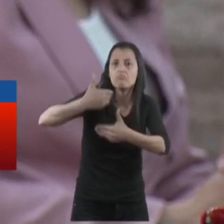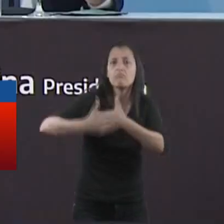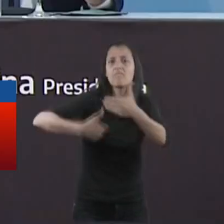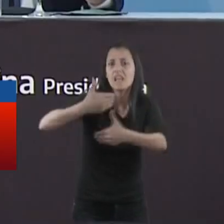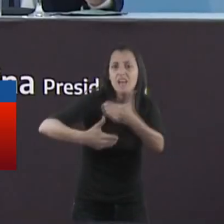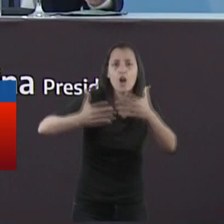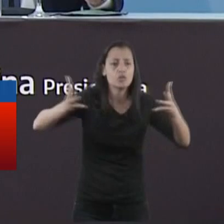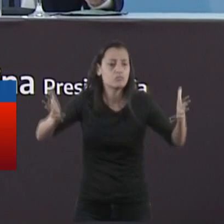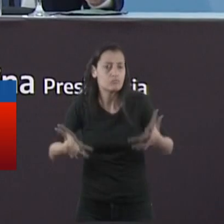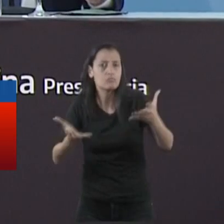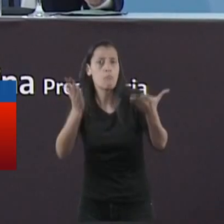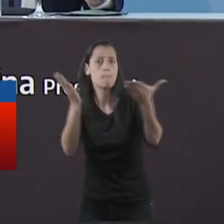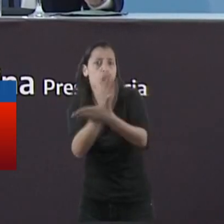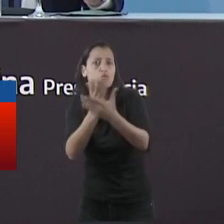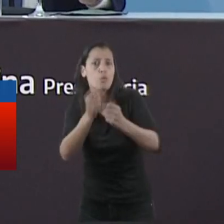promover.